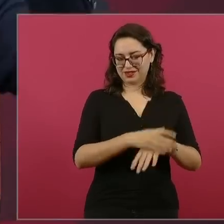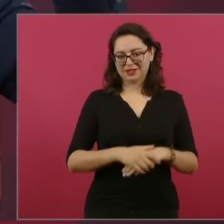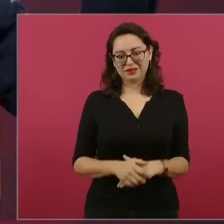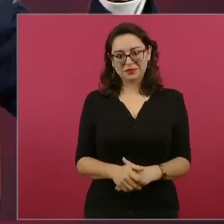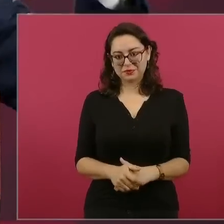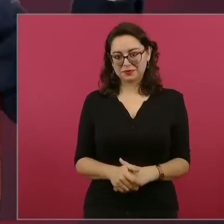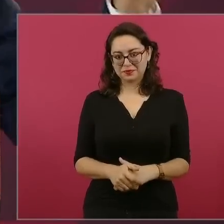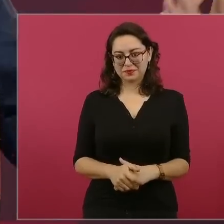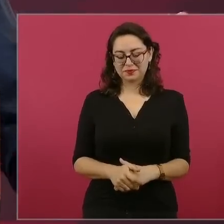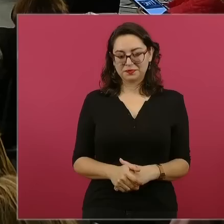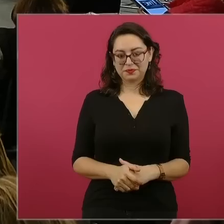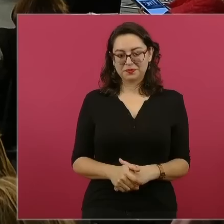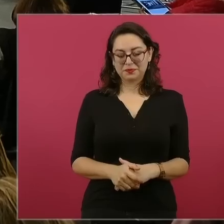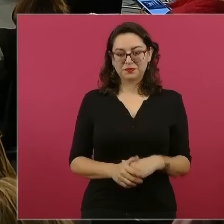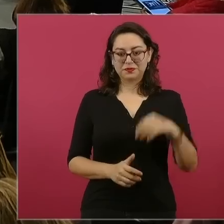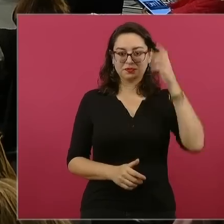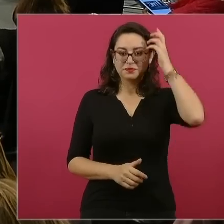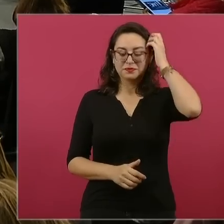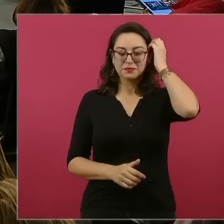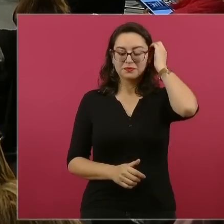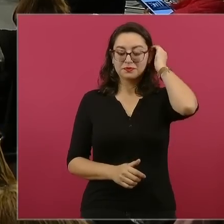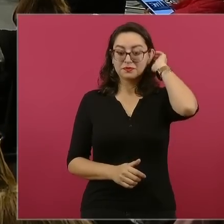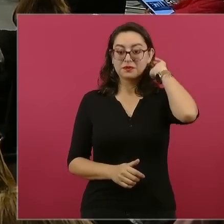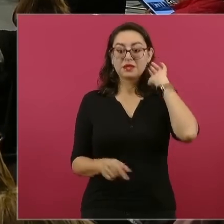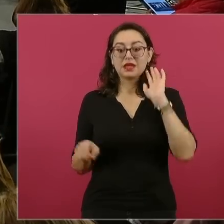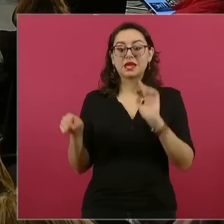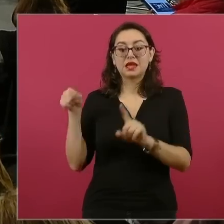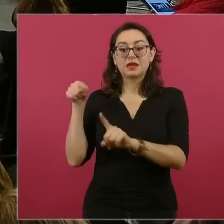Y vuela,